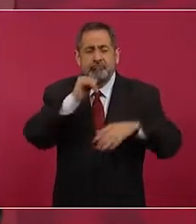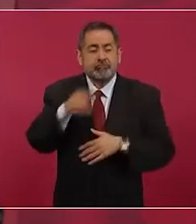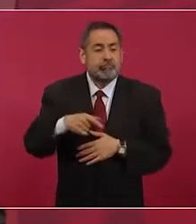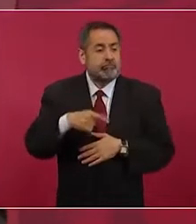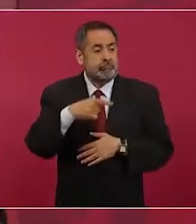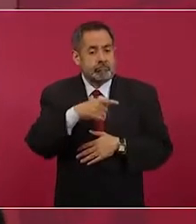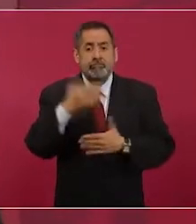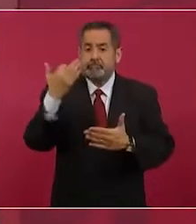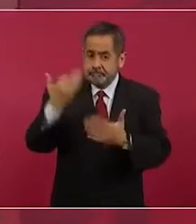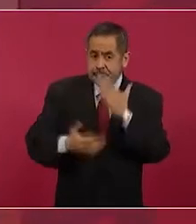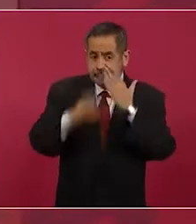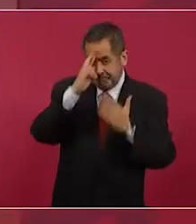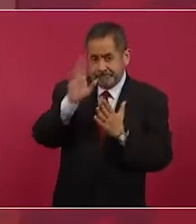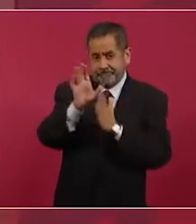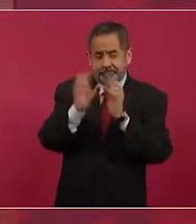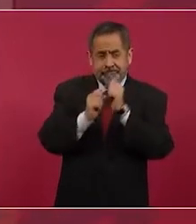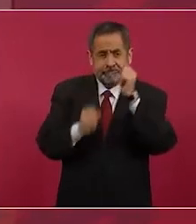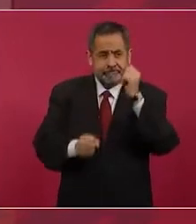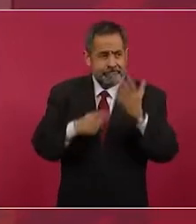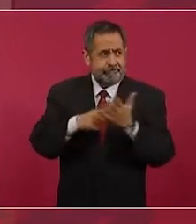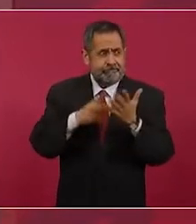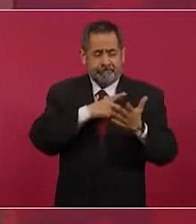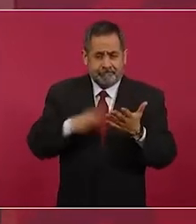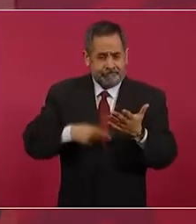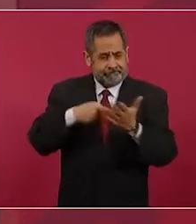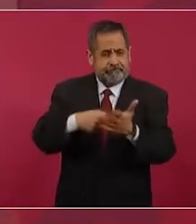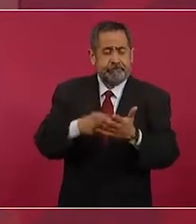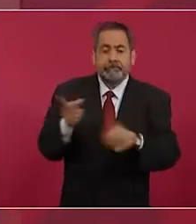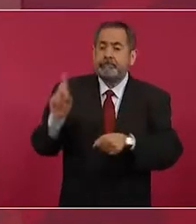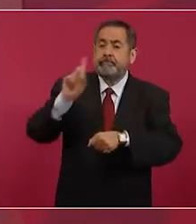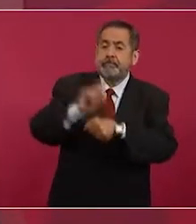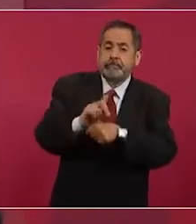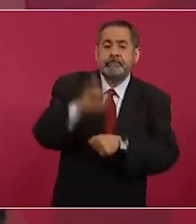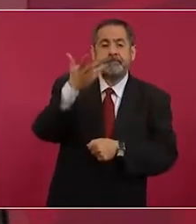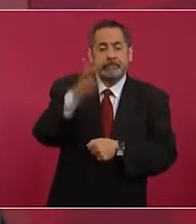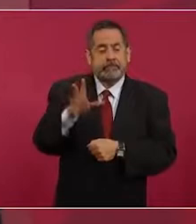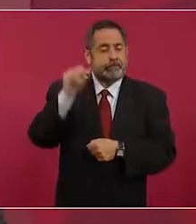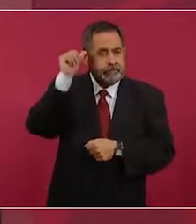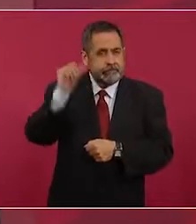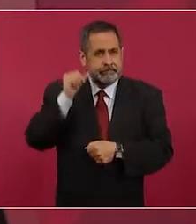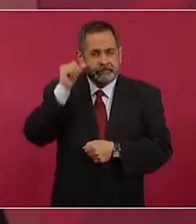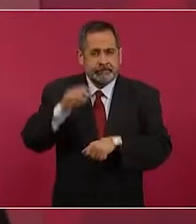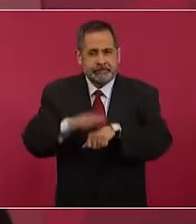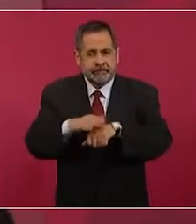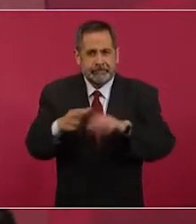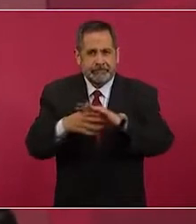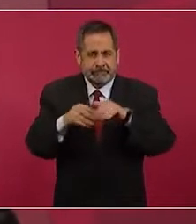violando la Constitución, de que el día 10 de abril